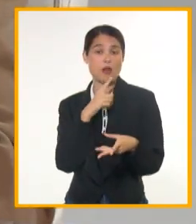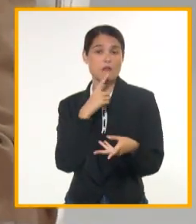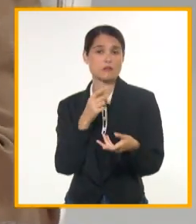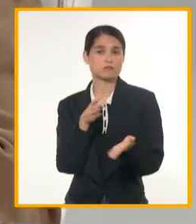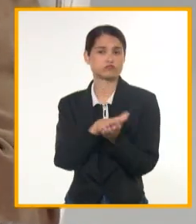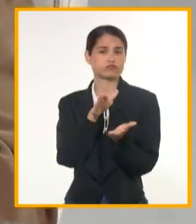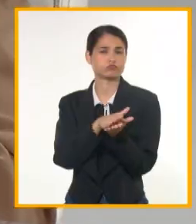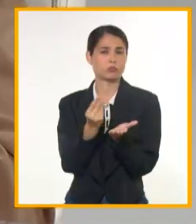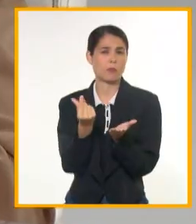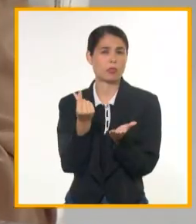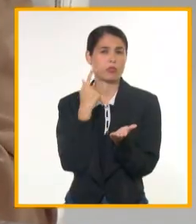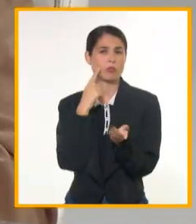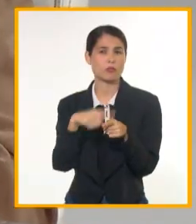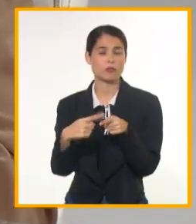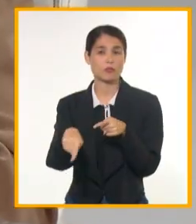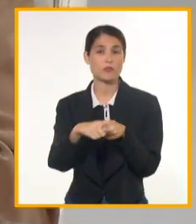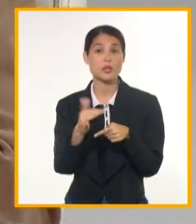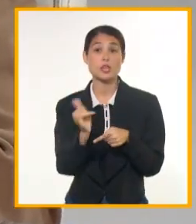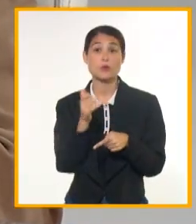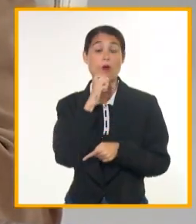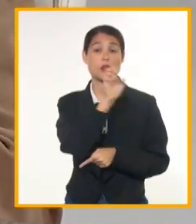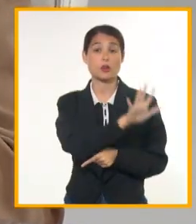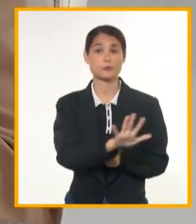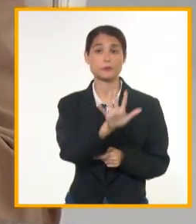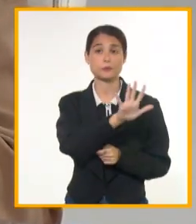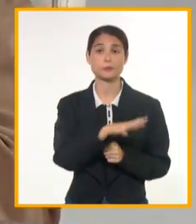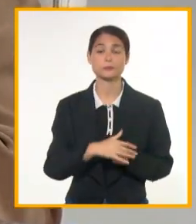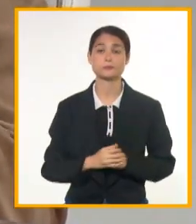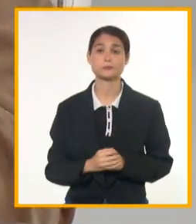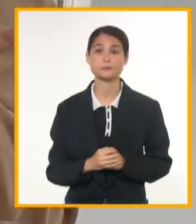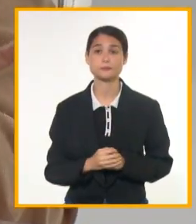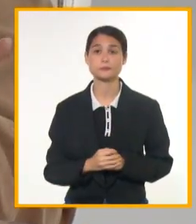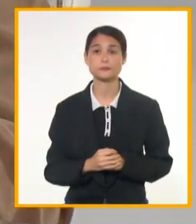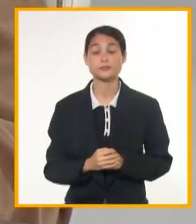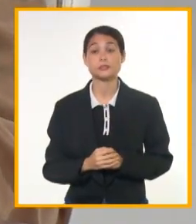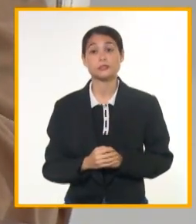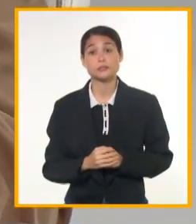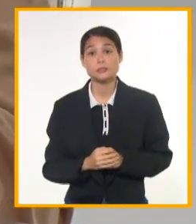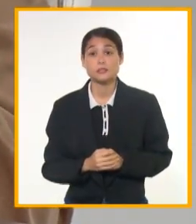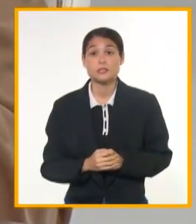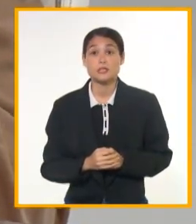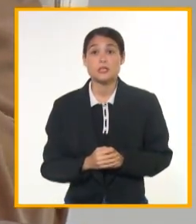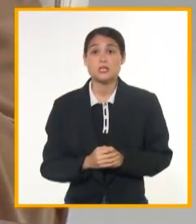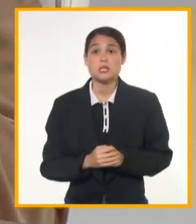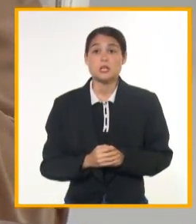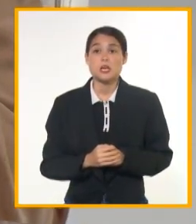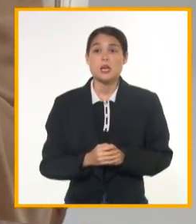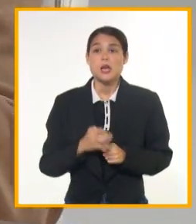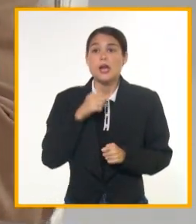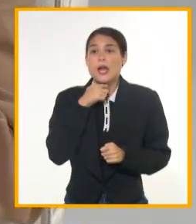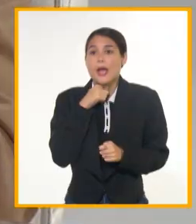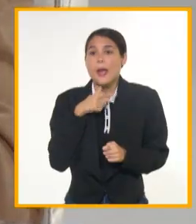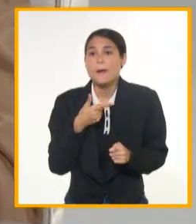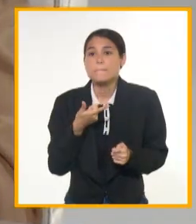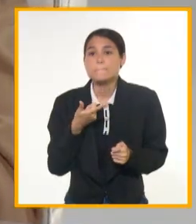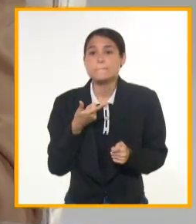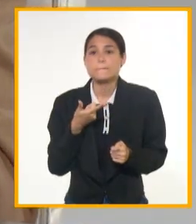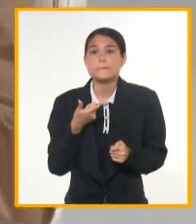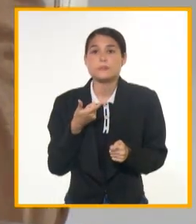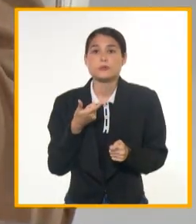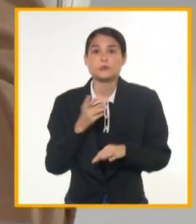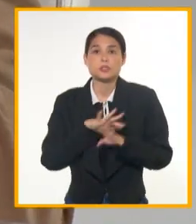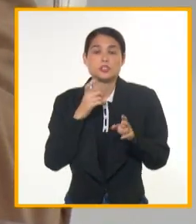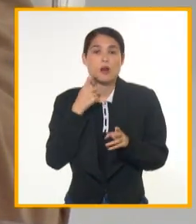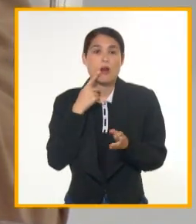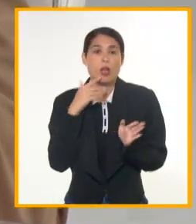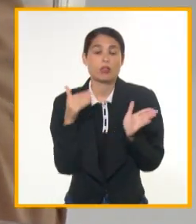también de algunas de las potencias europeas, que quizás no con los valores, los ceros